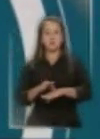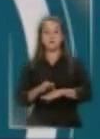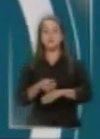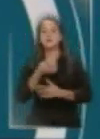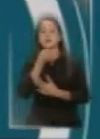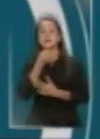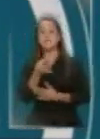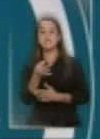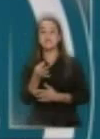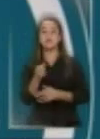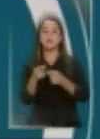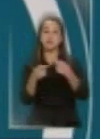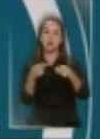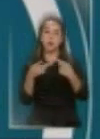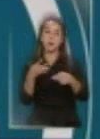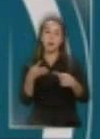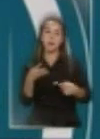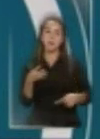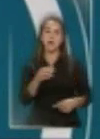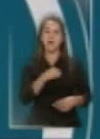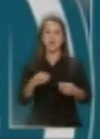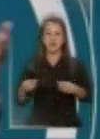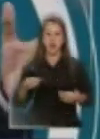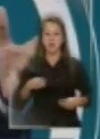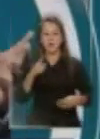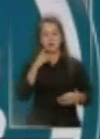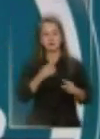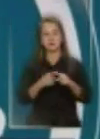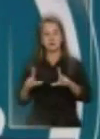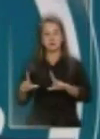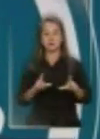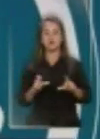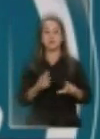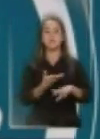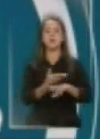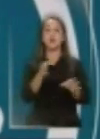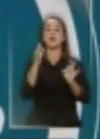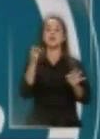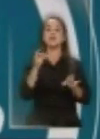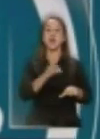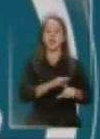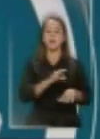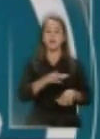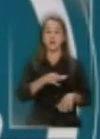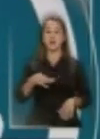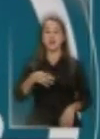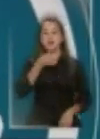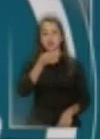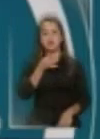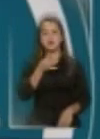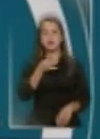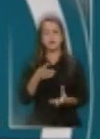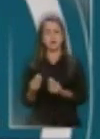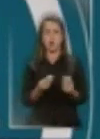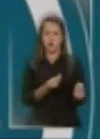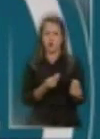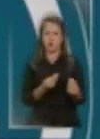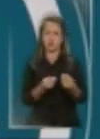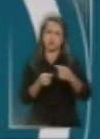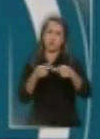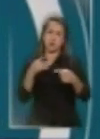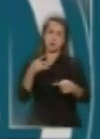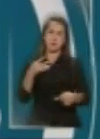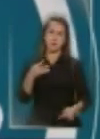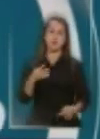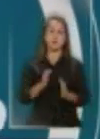una serie de exámenes a usted o a alguien de su familia. Y a usted le suena que pueden ser muchos y que puede